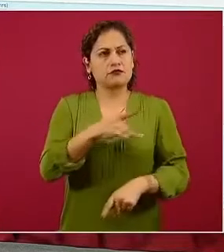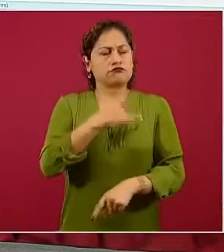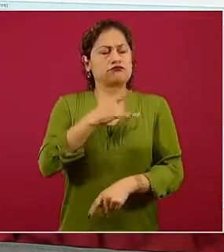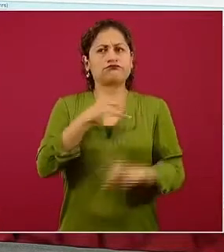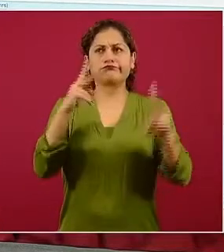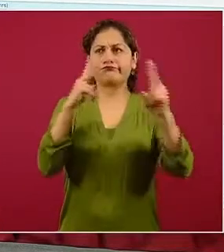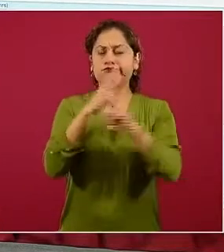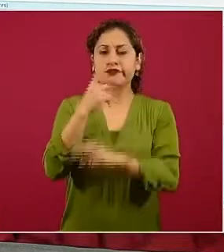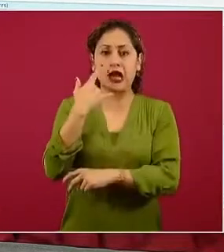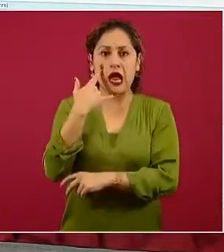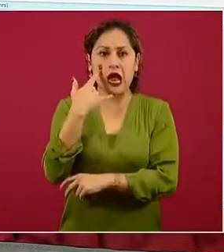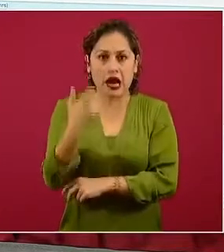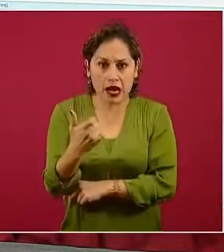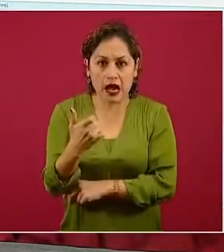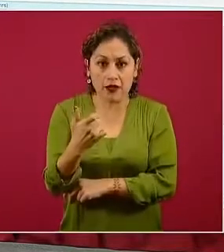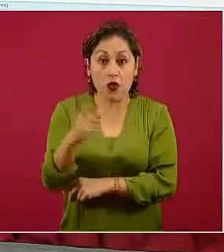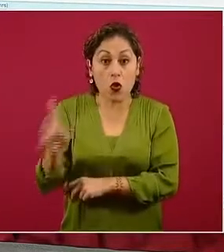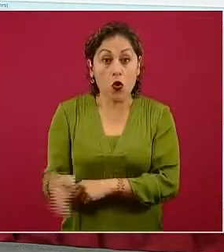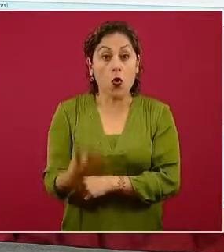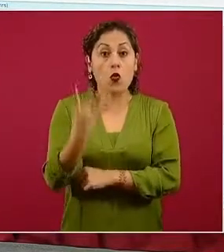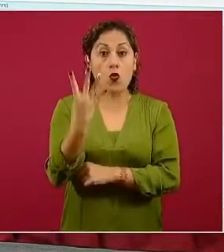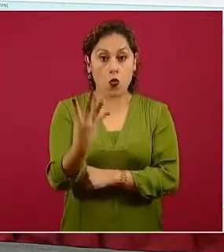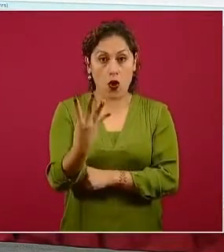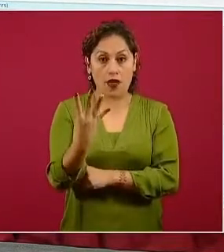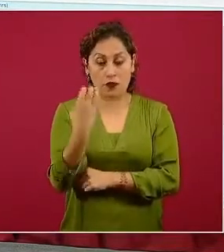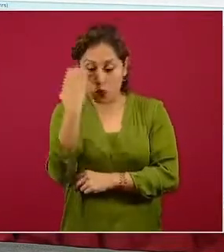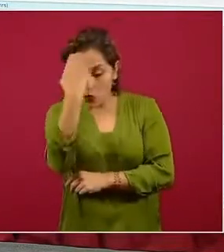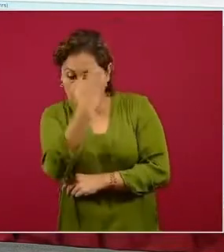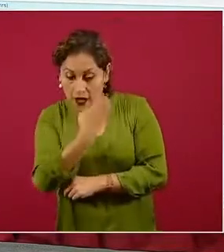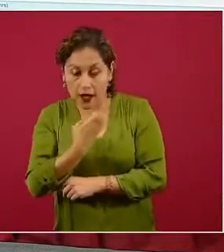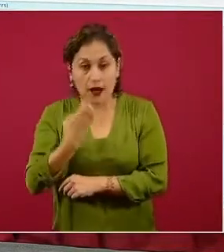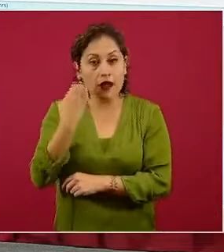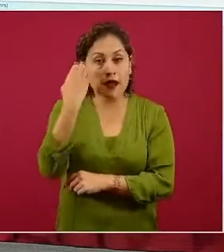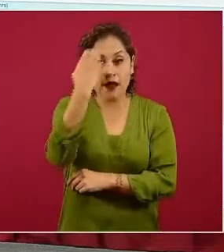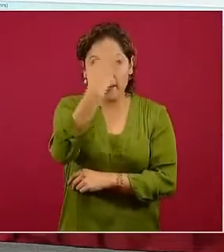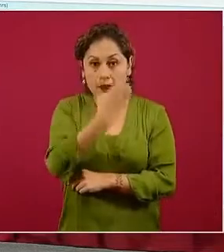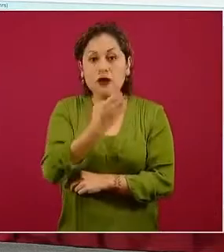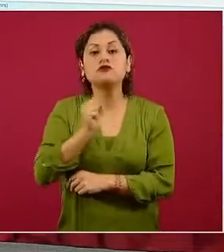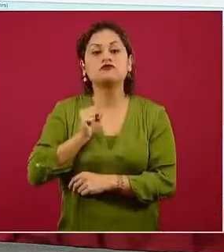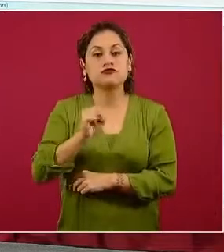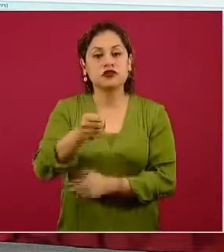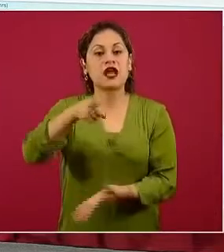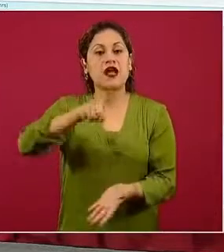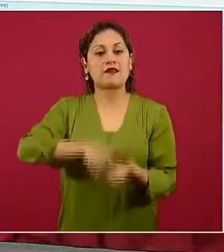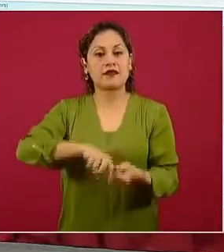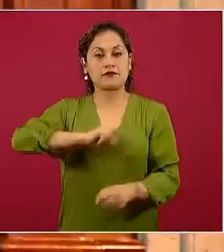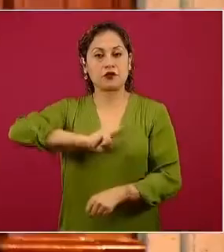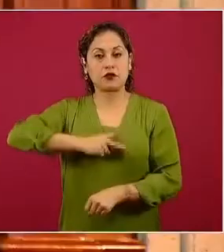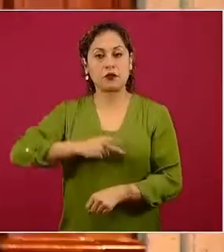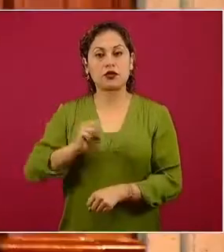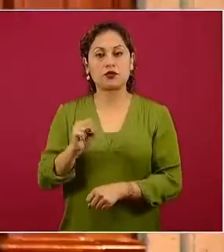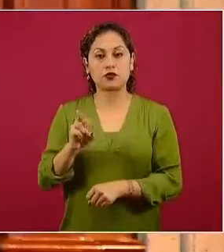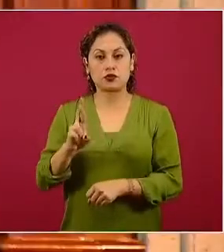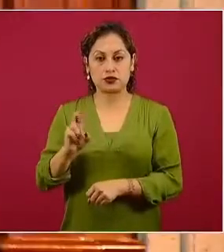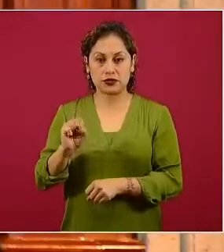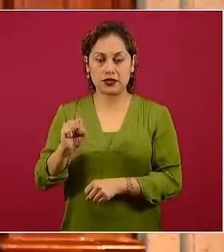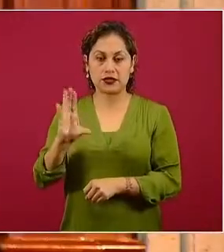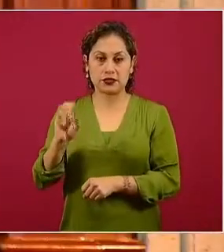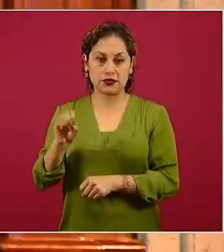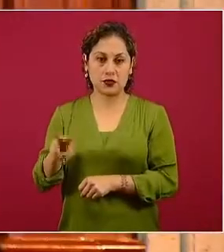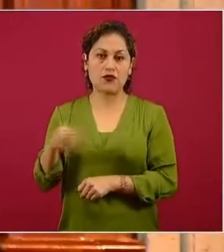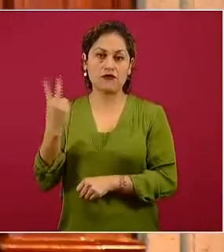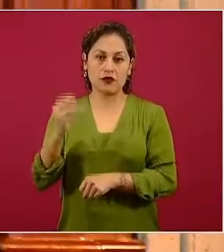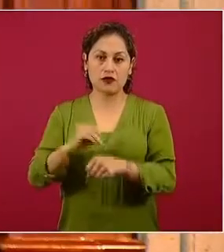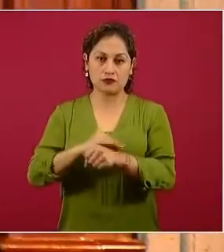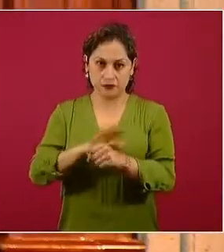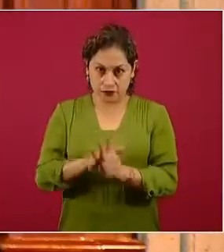aguda, 4 de ellas están siendo producidas por el virus SARS-CoV-2, muy probablemente las otras